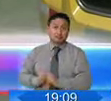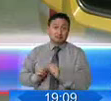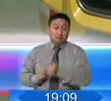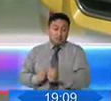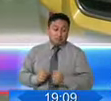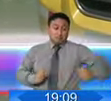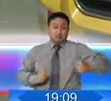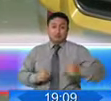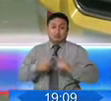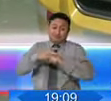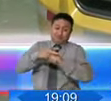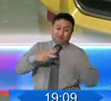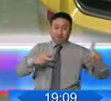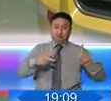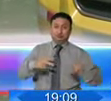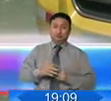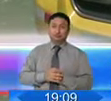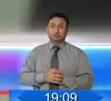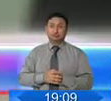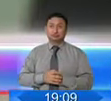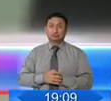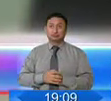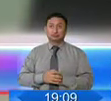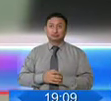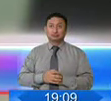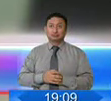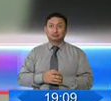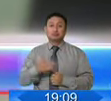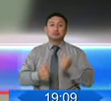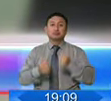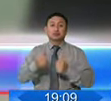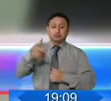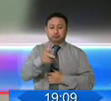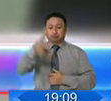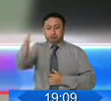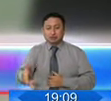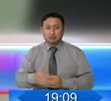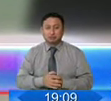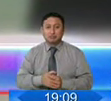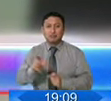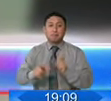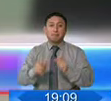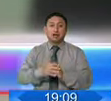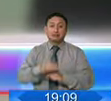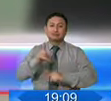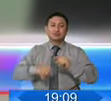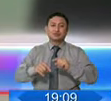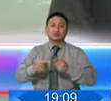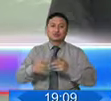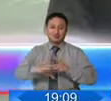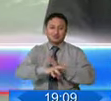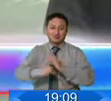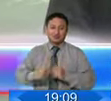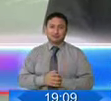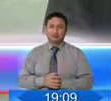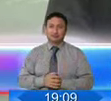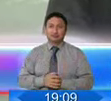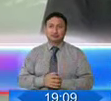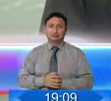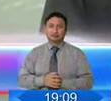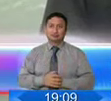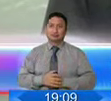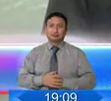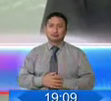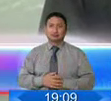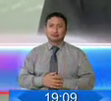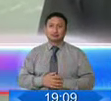abrió la puerta y se lanzó del taxi en movimiento. El vehículo se encunetó y los detenidos no lograron llevarse. Bajo corriendo, como me botaron